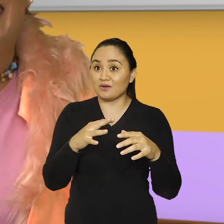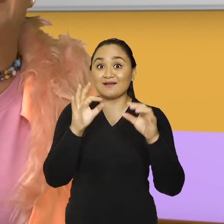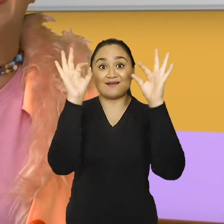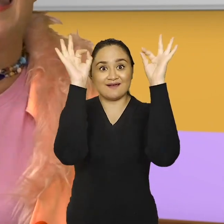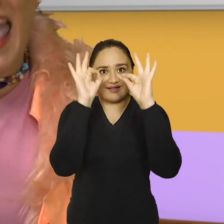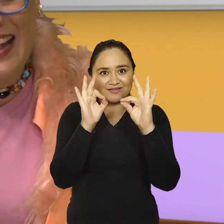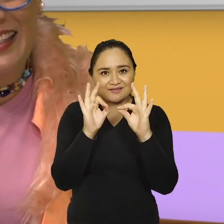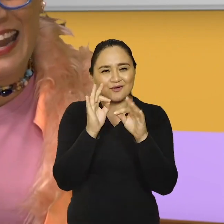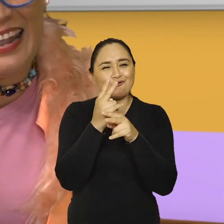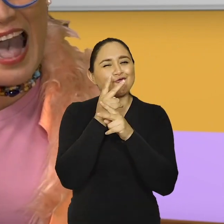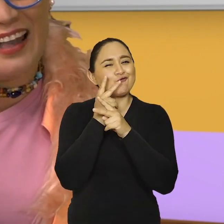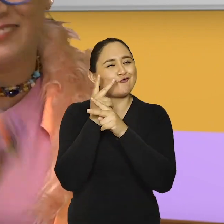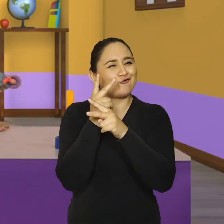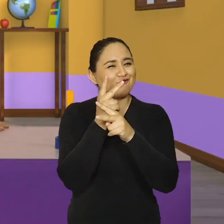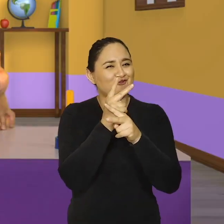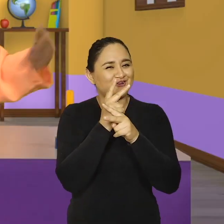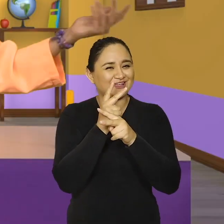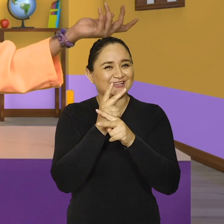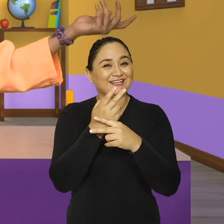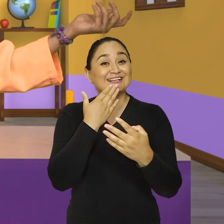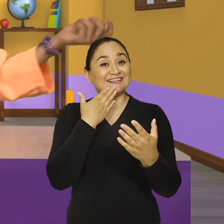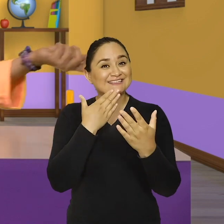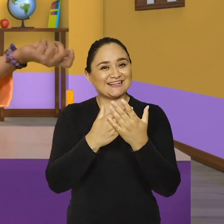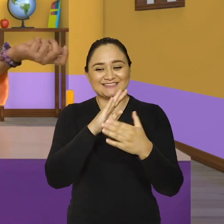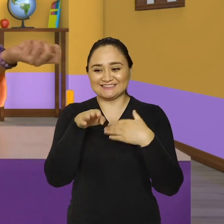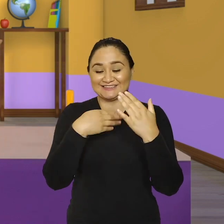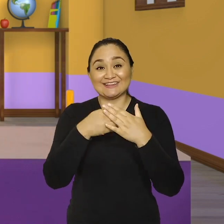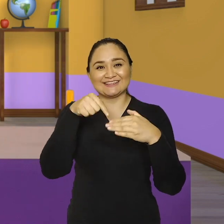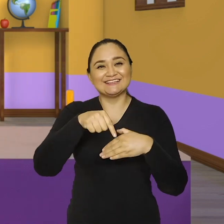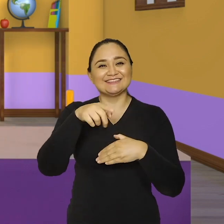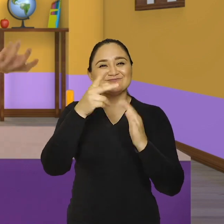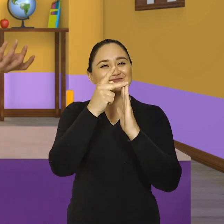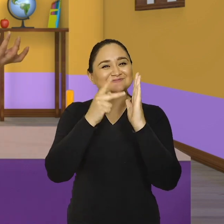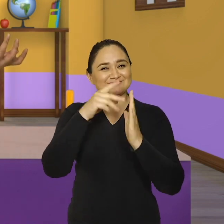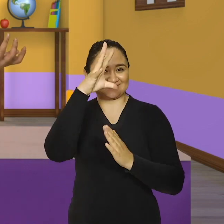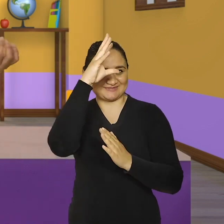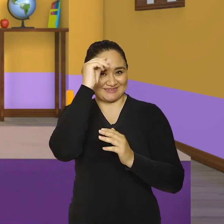la energía eléctrica. Esto fue todo por hoy en